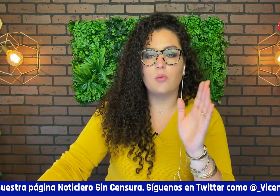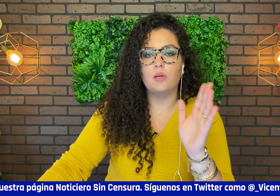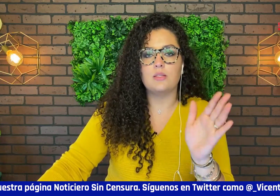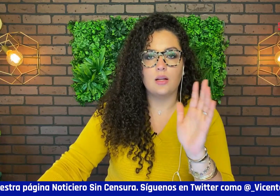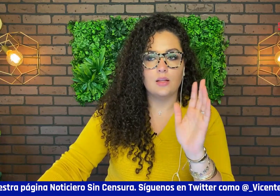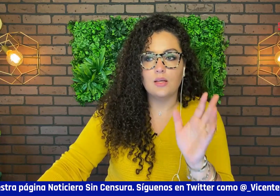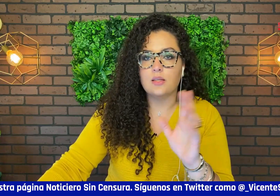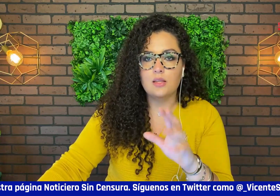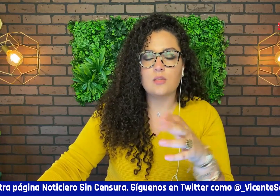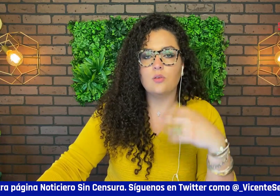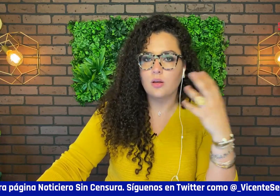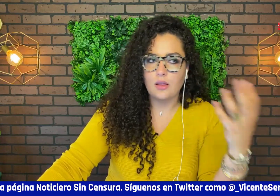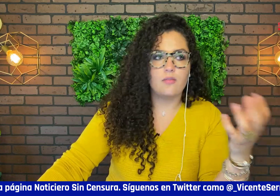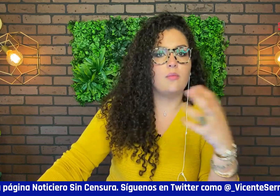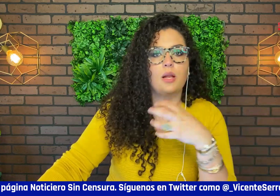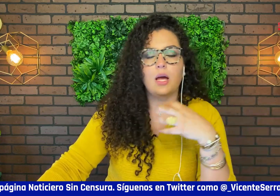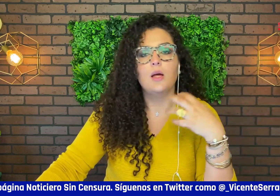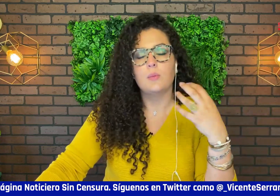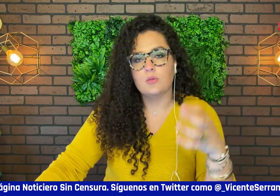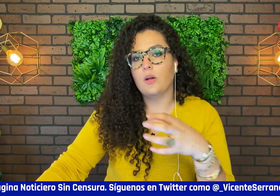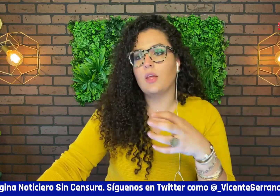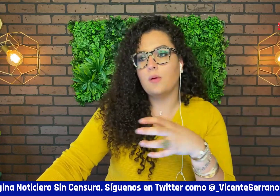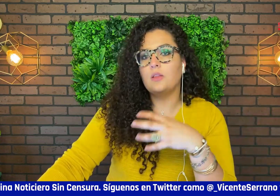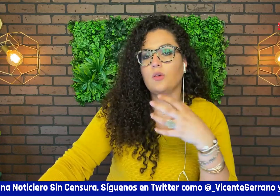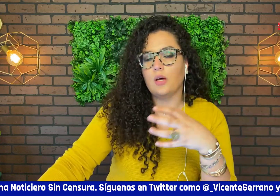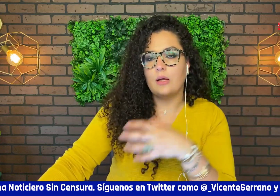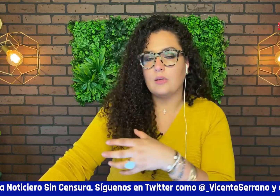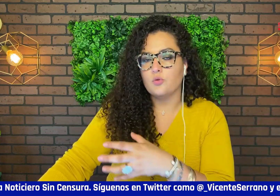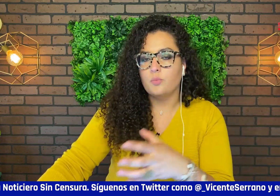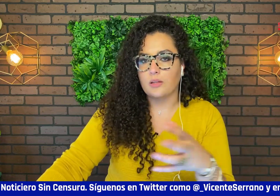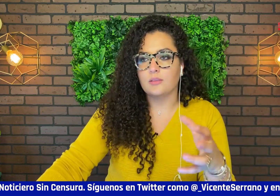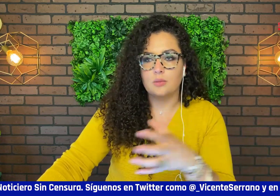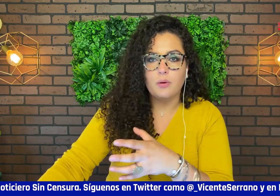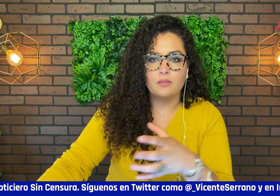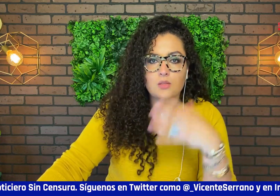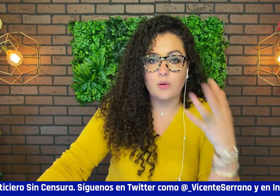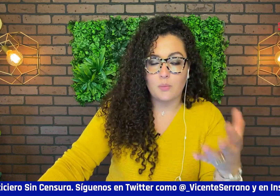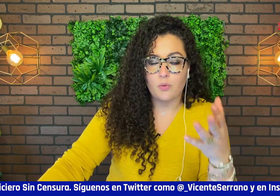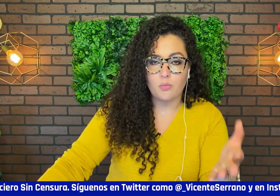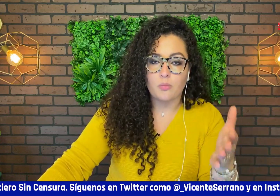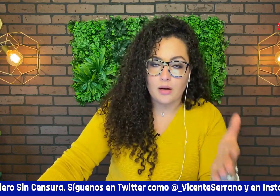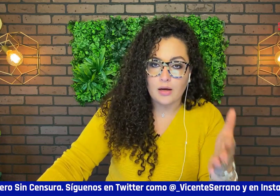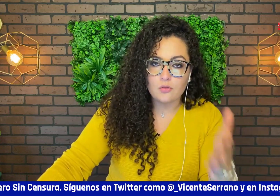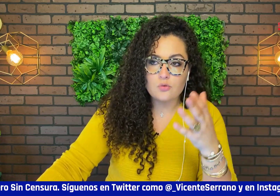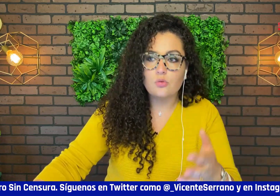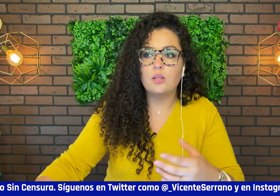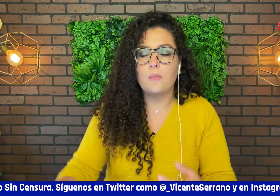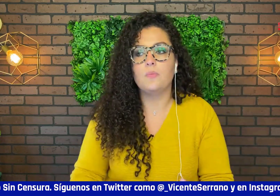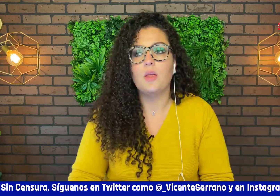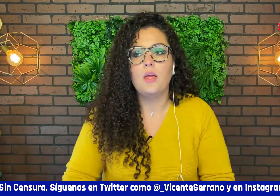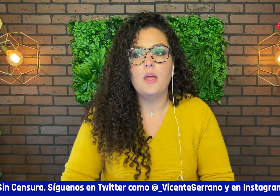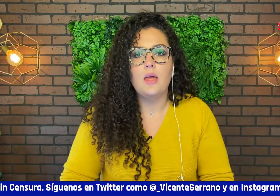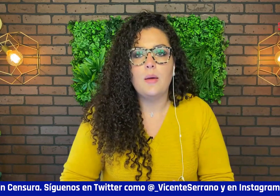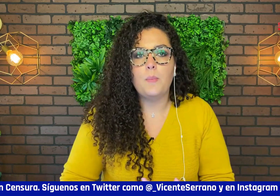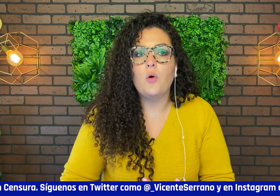empezaran a movilizar de 10 en 10, ¿no? Que cada familia pues fuera llevando a sus participantes para promover la consulta.